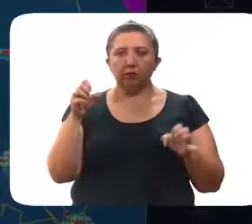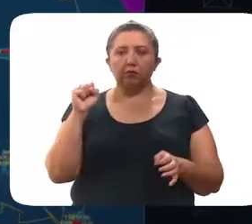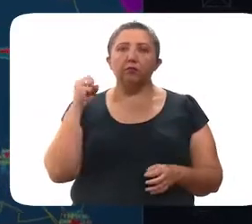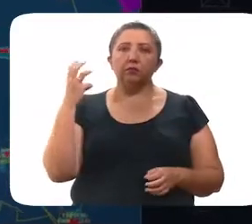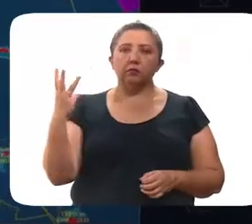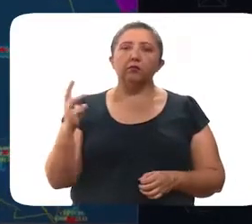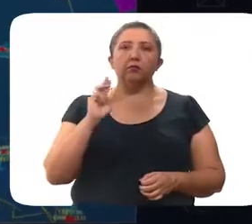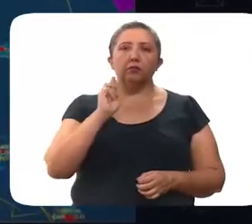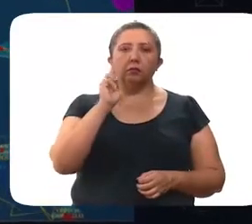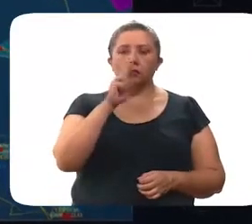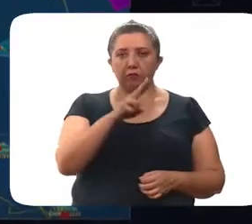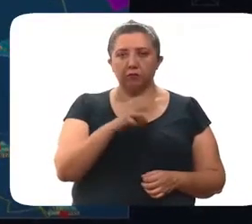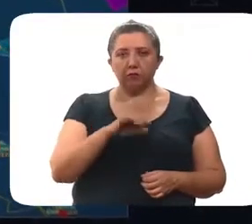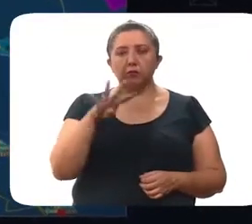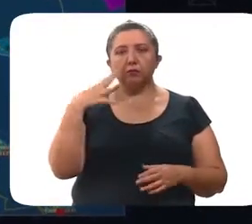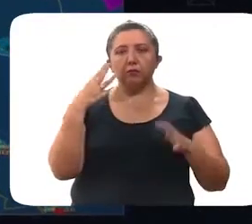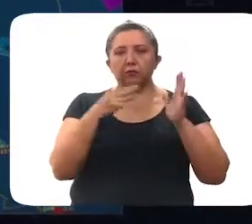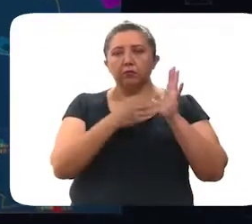15.763 en la zona norte,